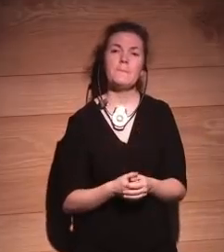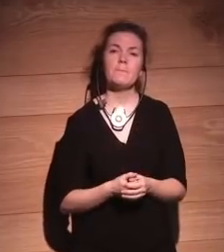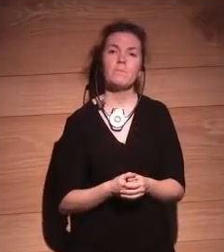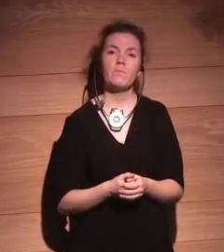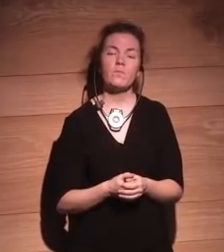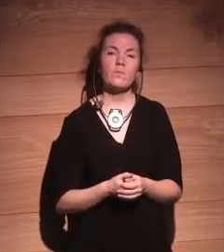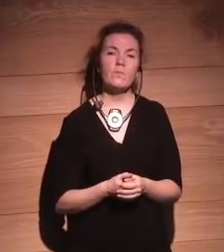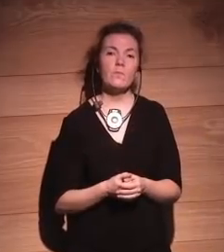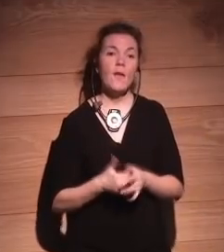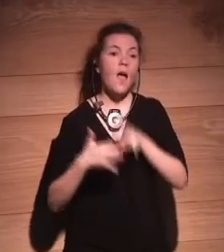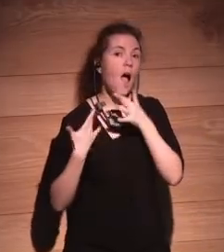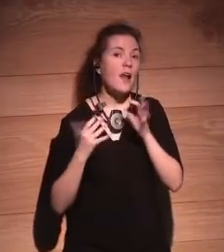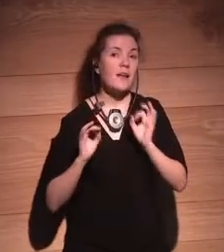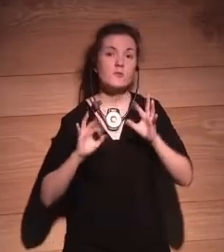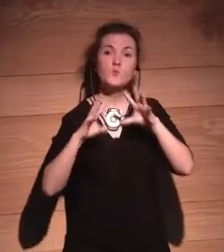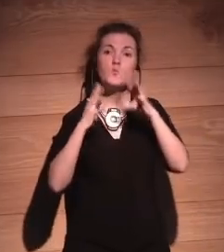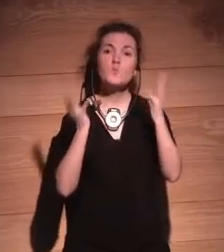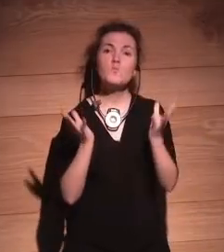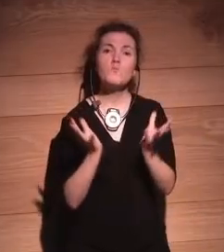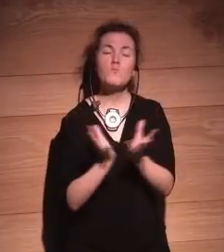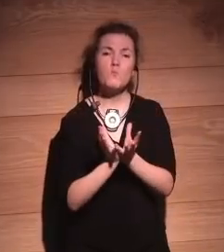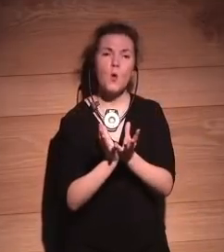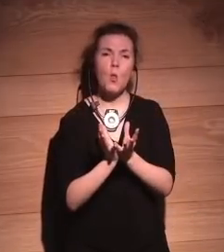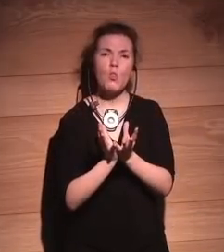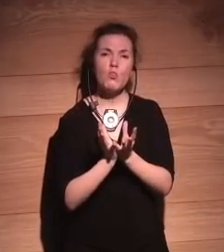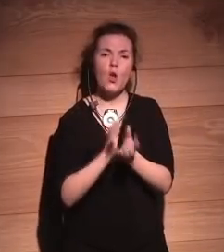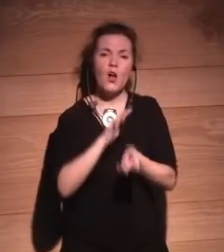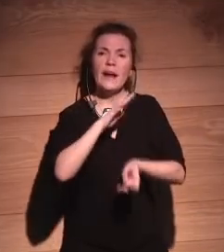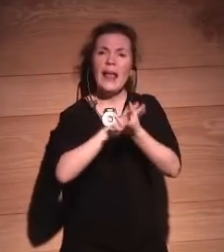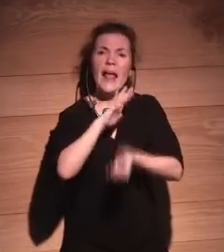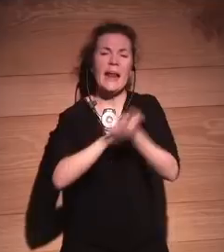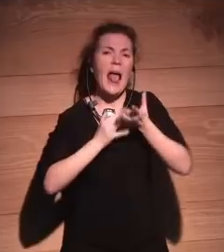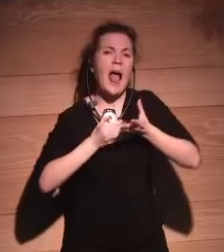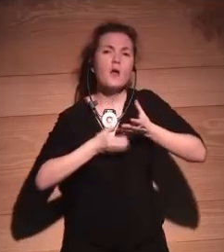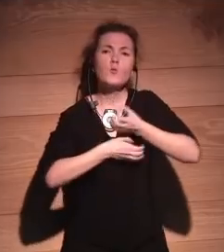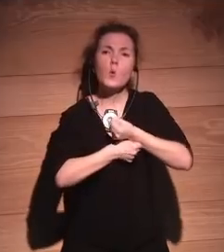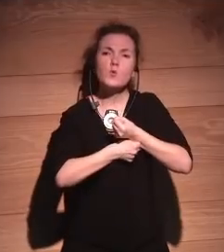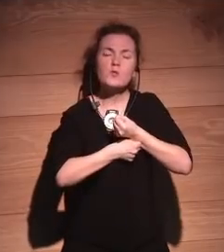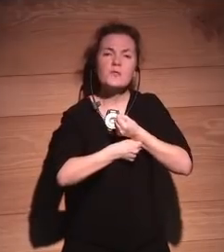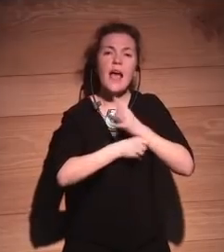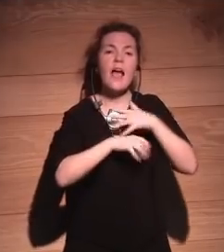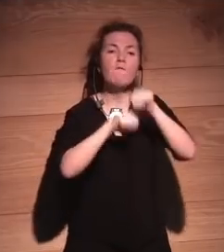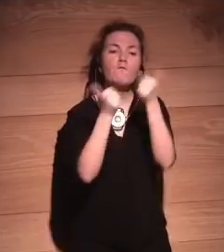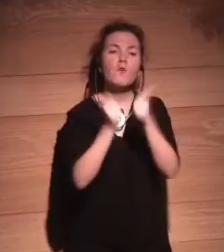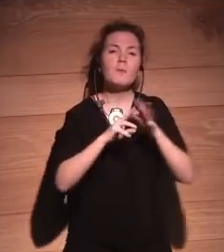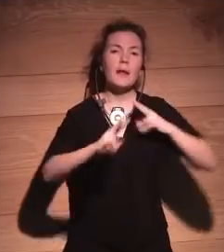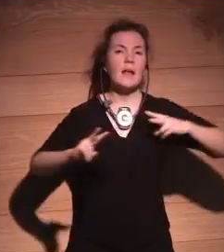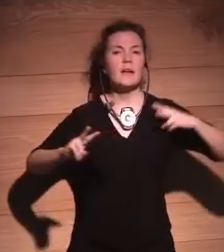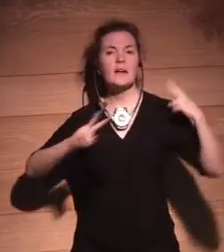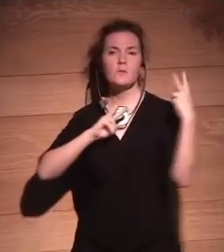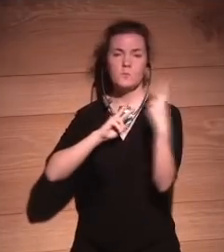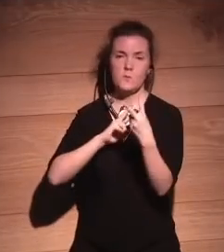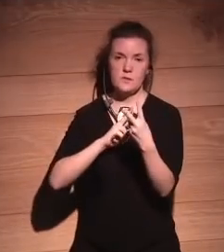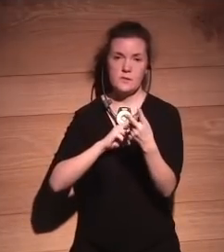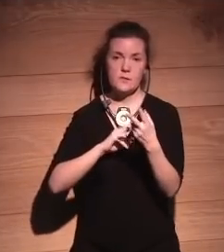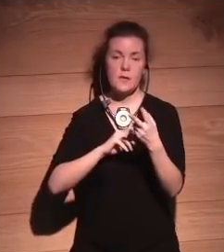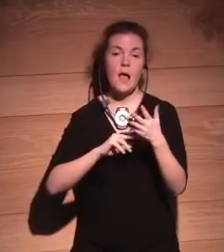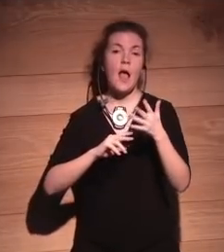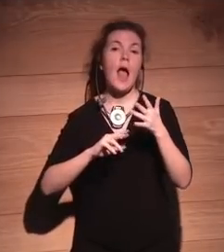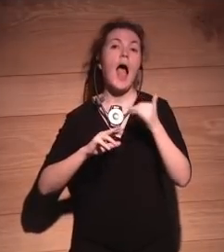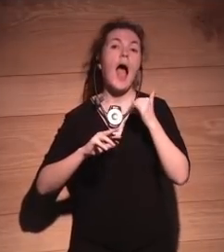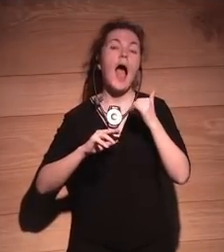estamos en un mundo que secreta angustia, tenemos varias formas de reaccionar. Tenemos